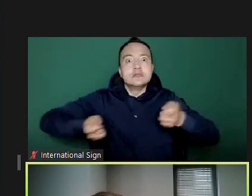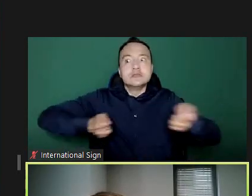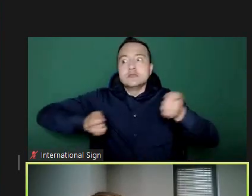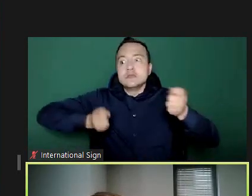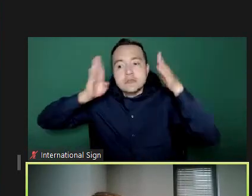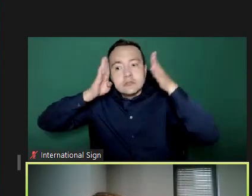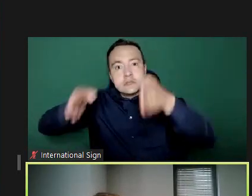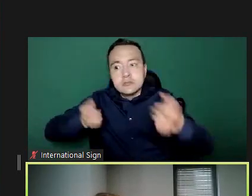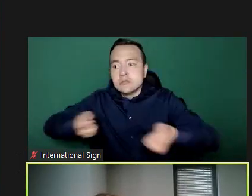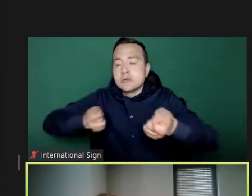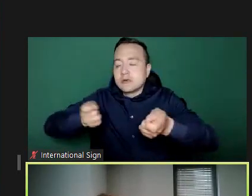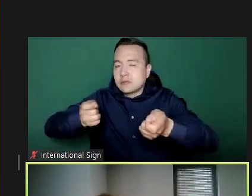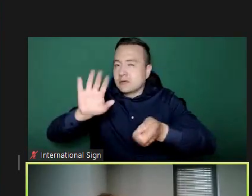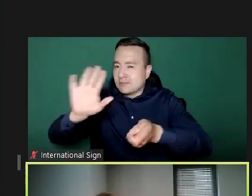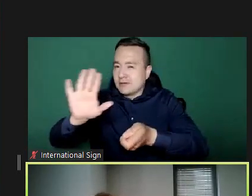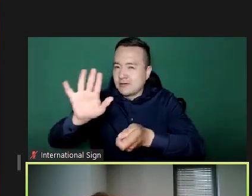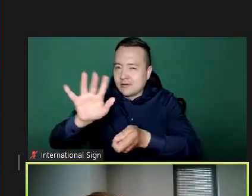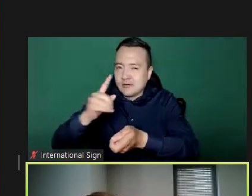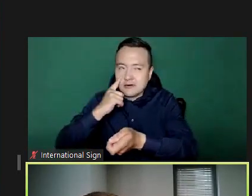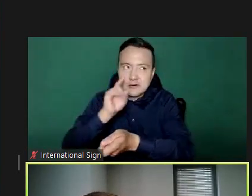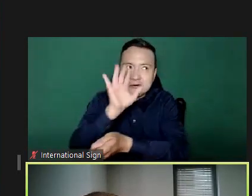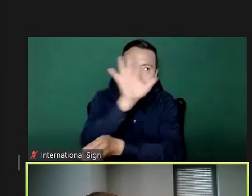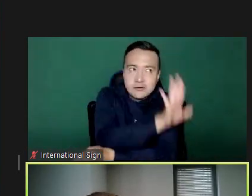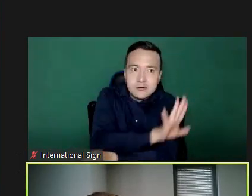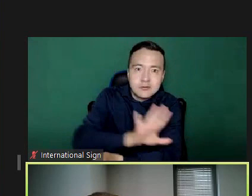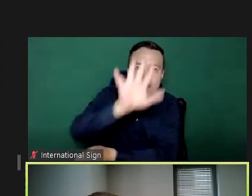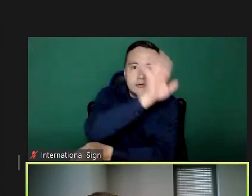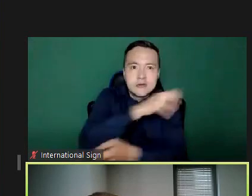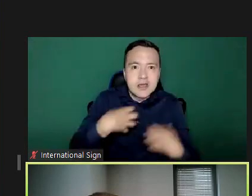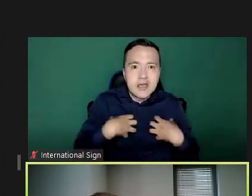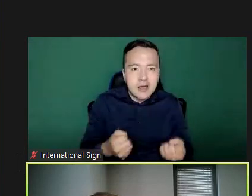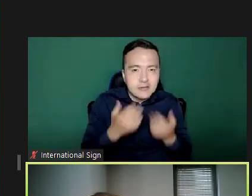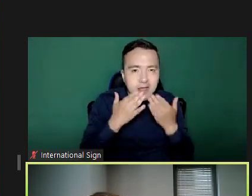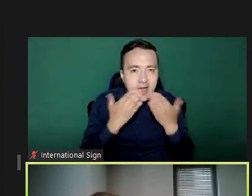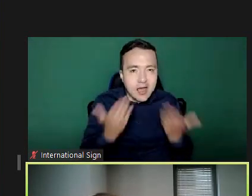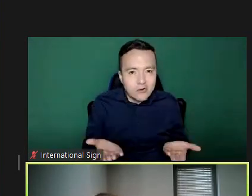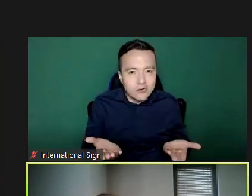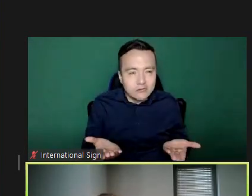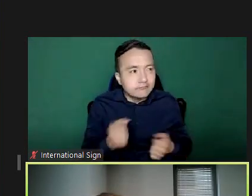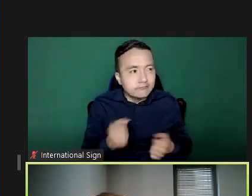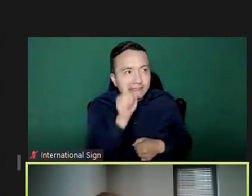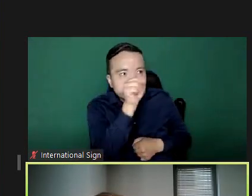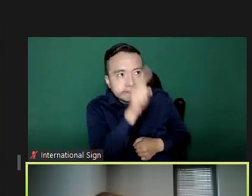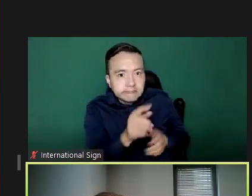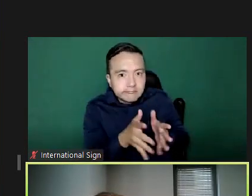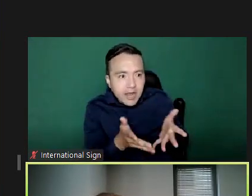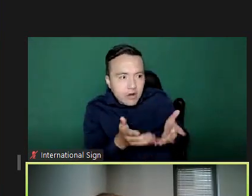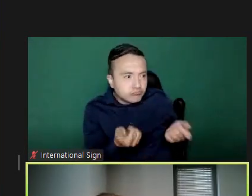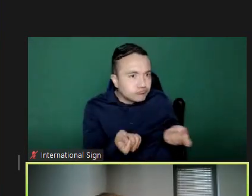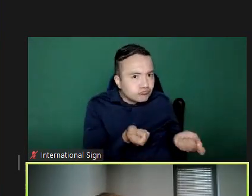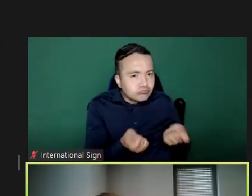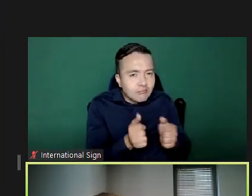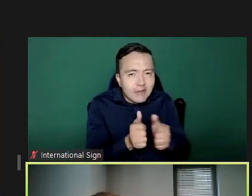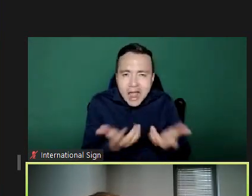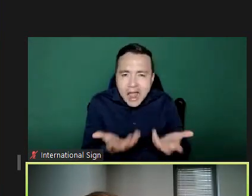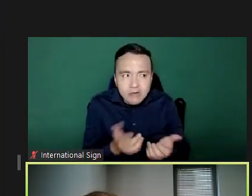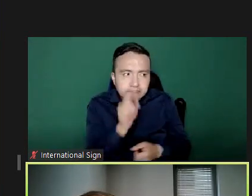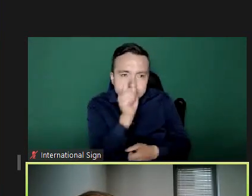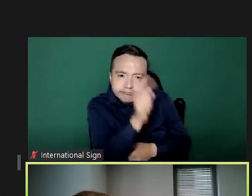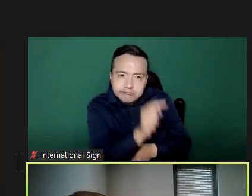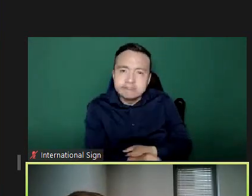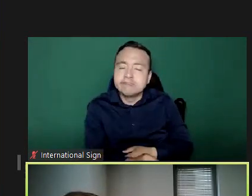la región. También me gustaría agradecer a la OPS su liderazgo técnico durante la crisis y el espíritu